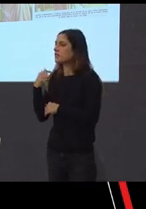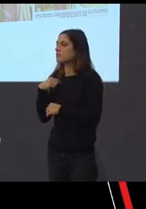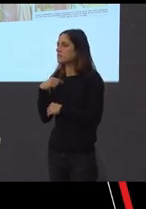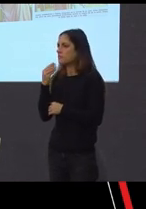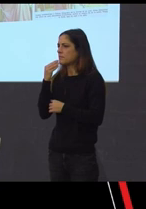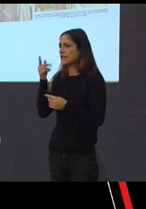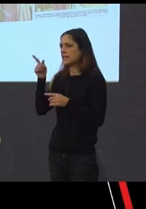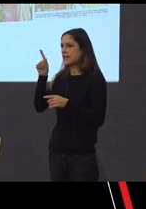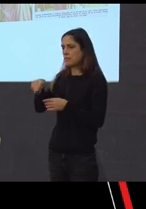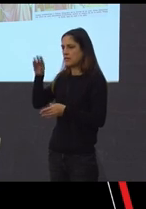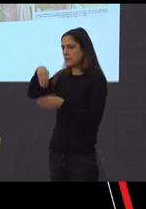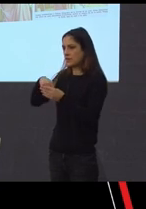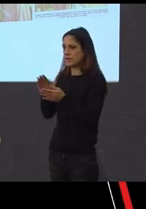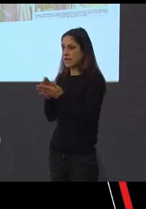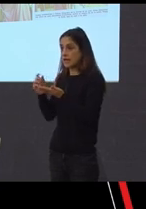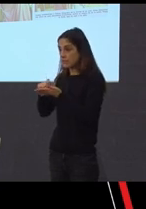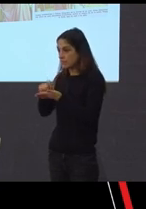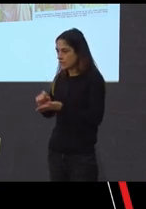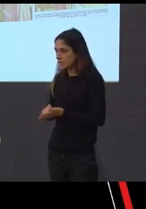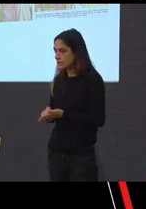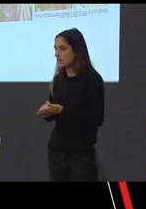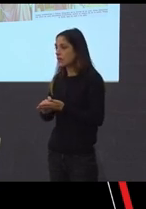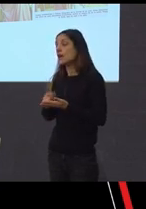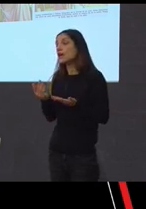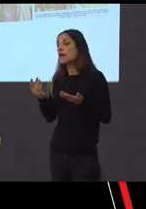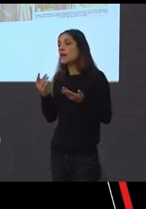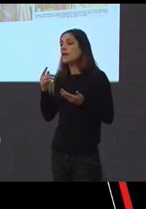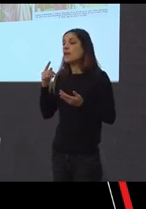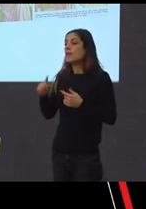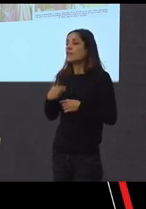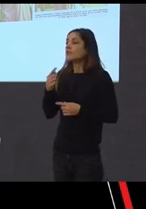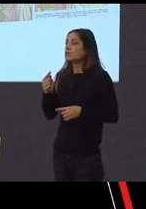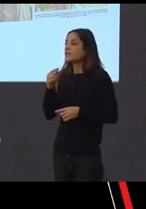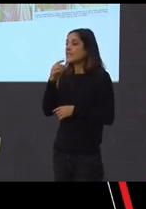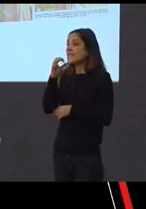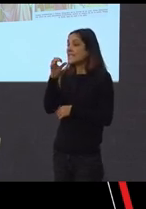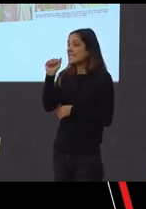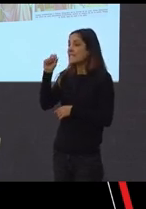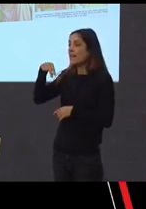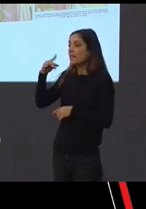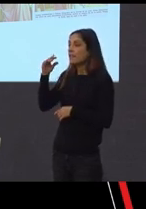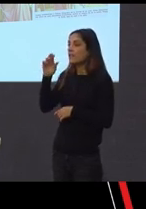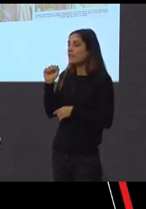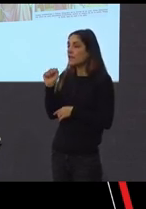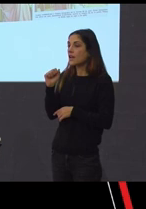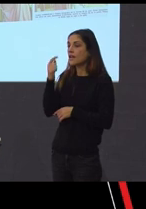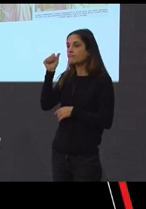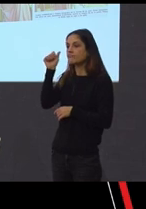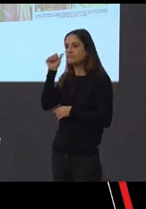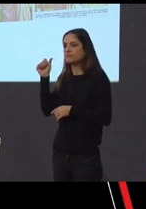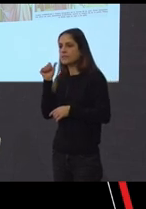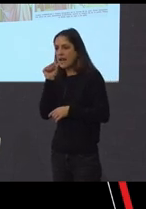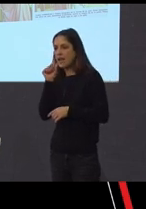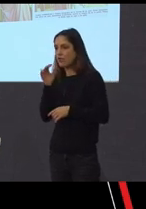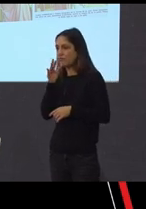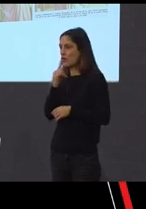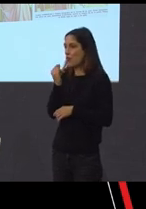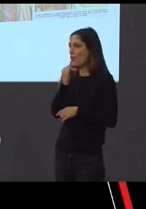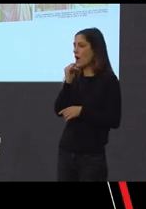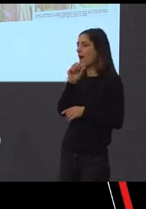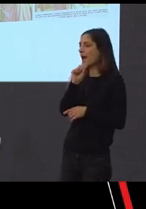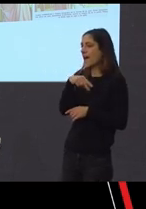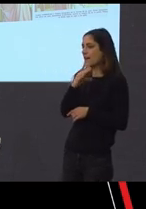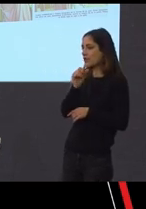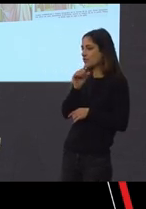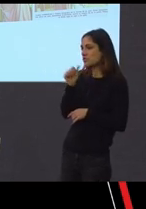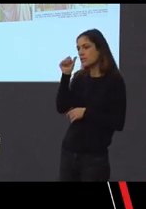todo. O caso é que Sandra quedou embarazada, o rollo do seu afer con Juan Carlos o sabía moita xente nas élites